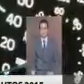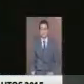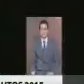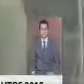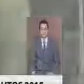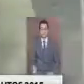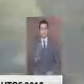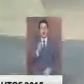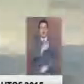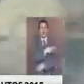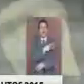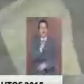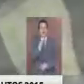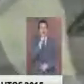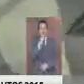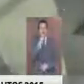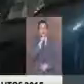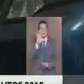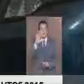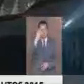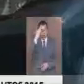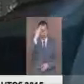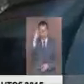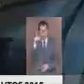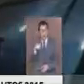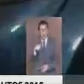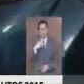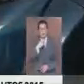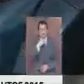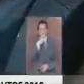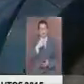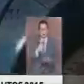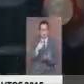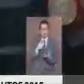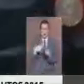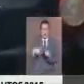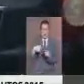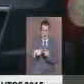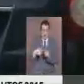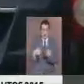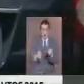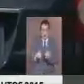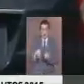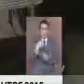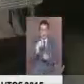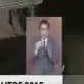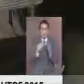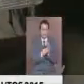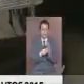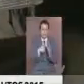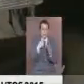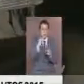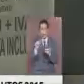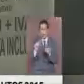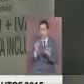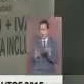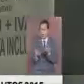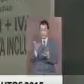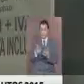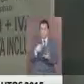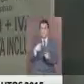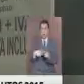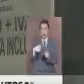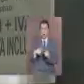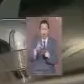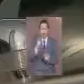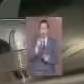Las ofertas de tus últimos 5 días de alguna forma amarran con un crédito automotriz y existen alternativas que pocas veces evaluamos, como el pago en